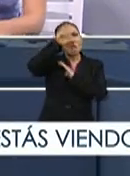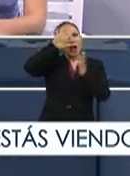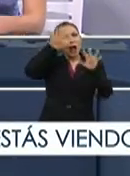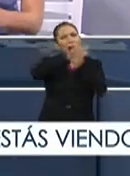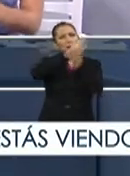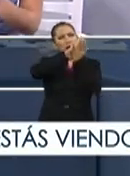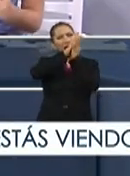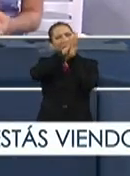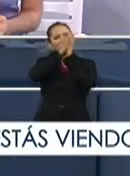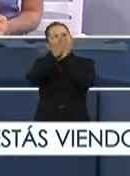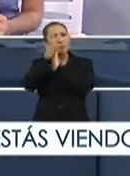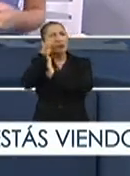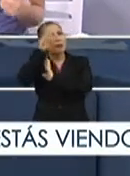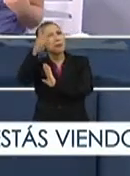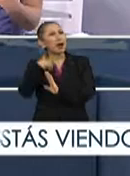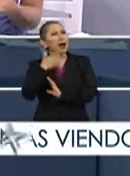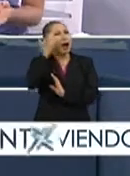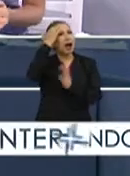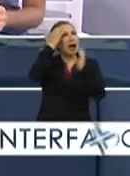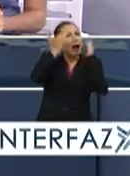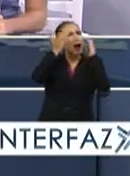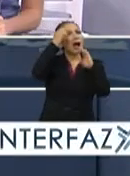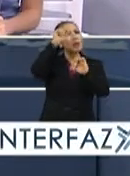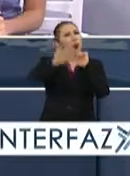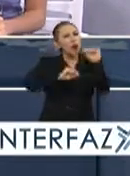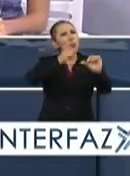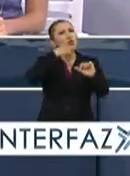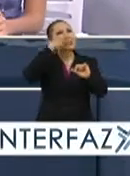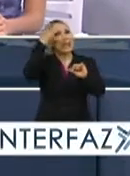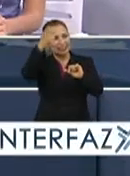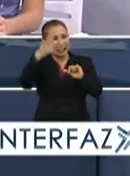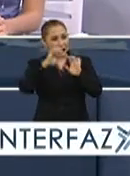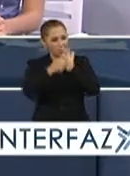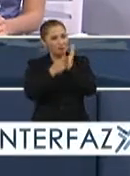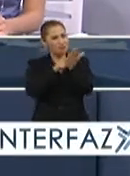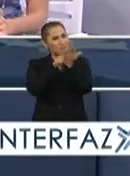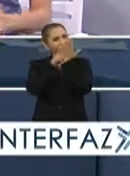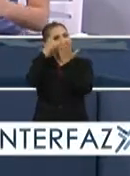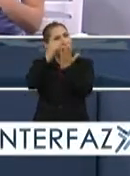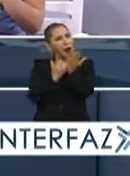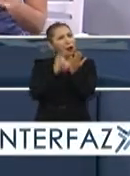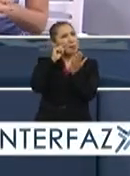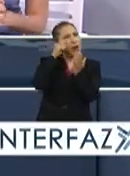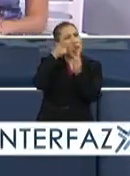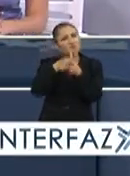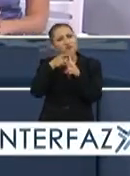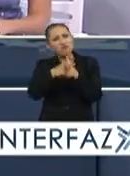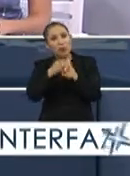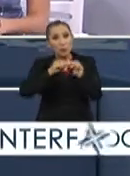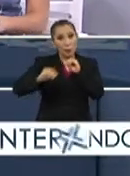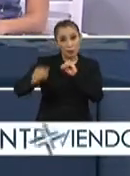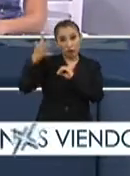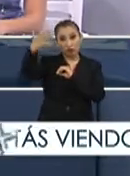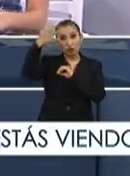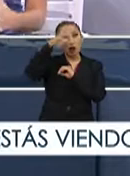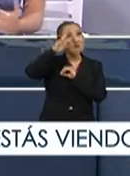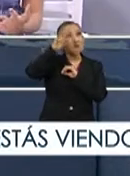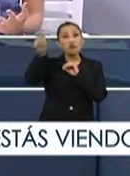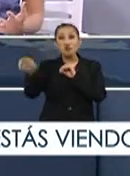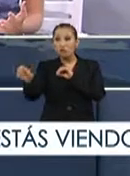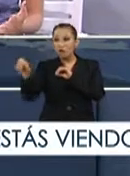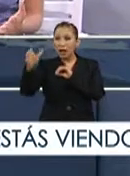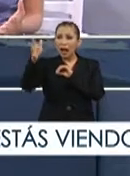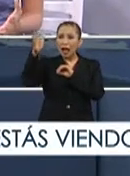Luna les eran familiares y poco a poco comenzaron a utilizar estos fenómenos en su provecho. El movimiento del Sol en el cielo desde